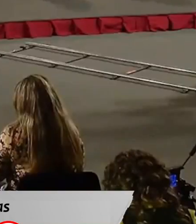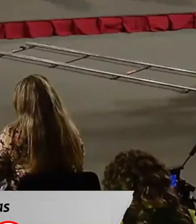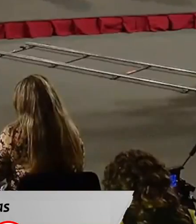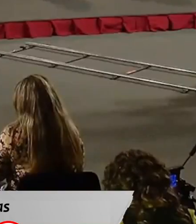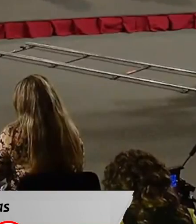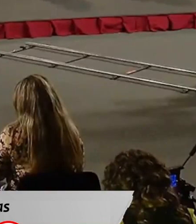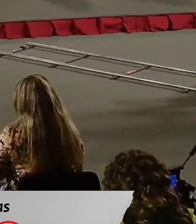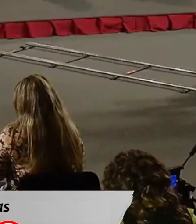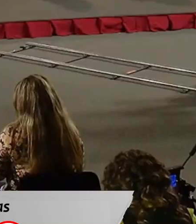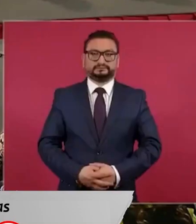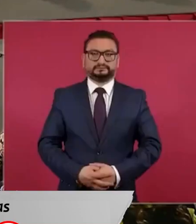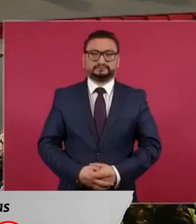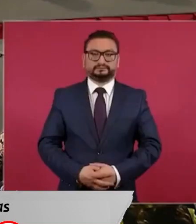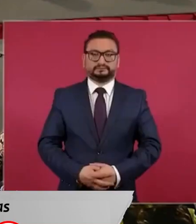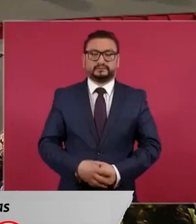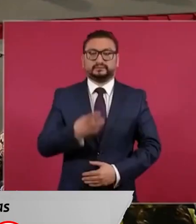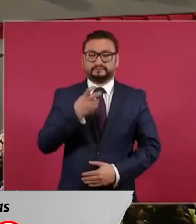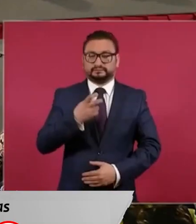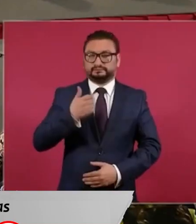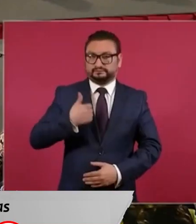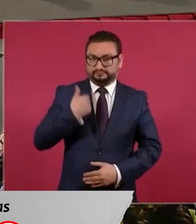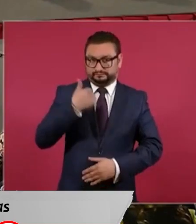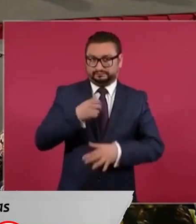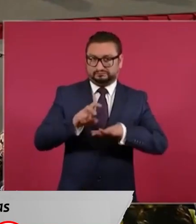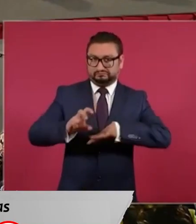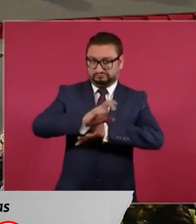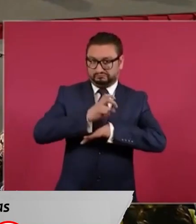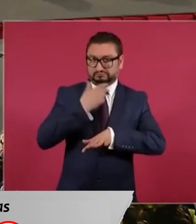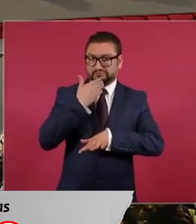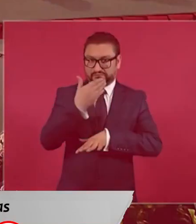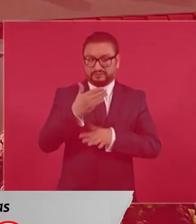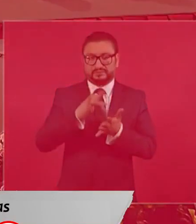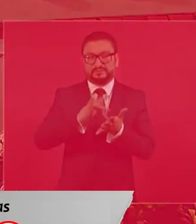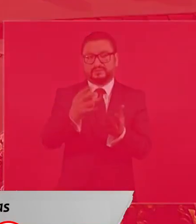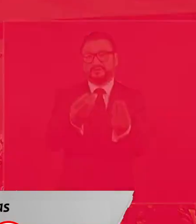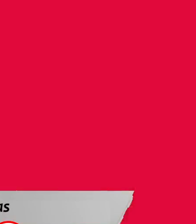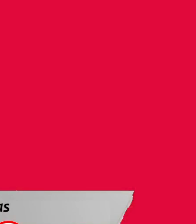verdad que tenemos que aprovechar la disponibilidad del Tren Maya. Muchas gracias.